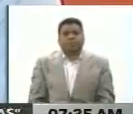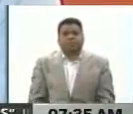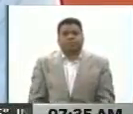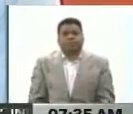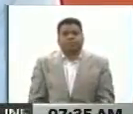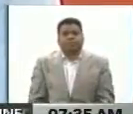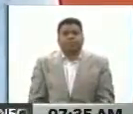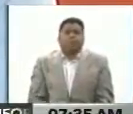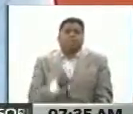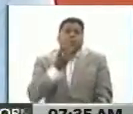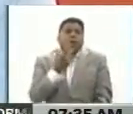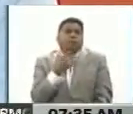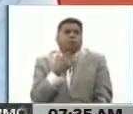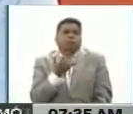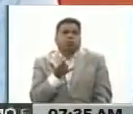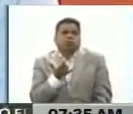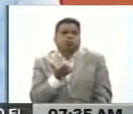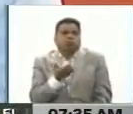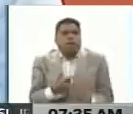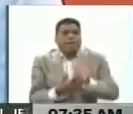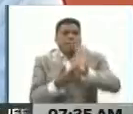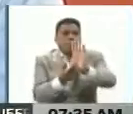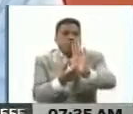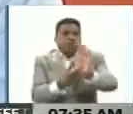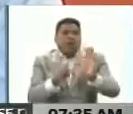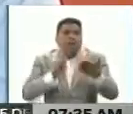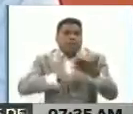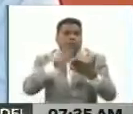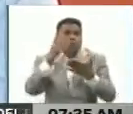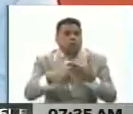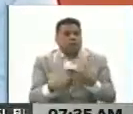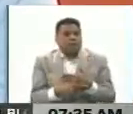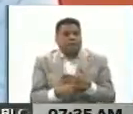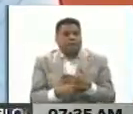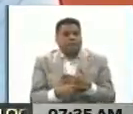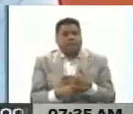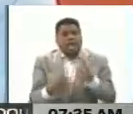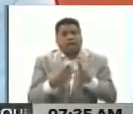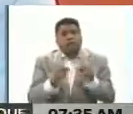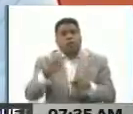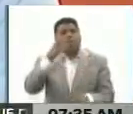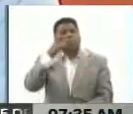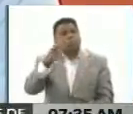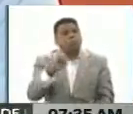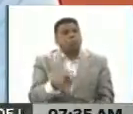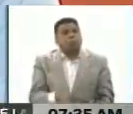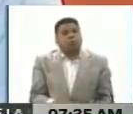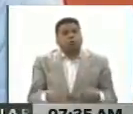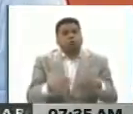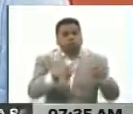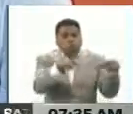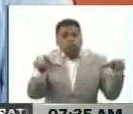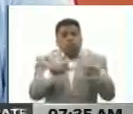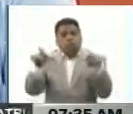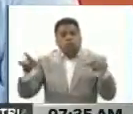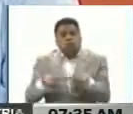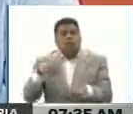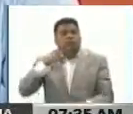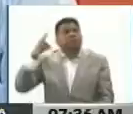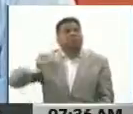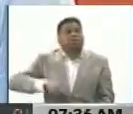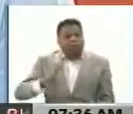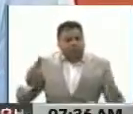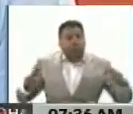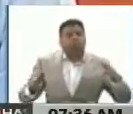escénicos, por ejemplo, le va a brindar una programación al público y va a hacer de los teatros espacios de verdaderamente encuentros. Entonces,